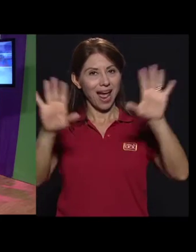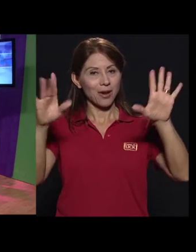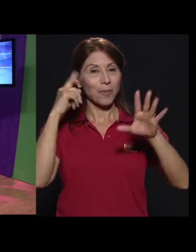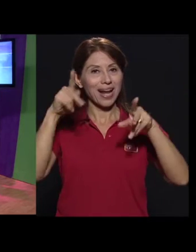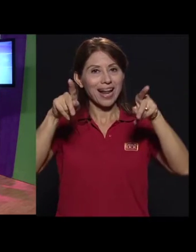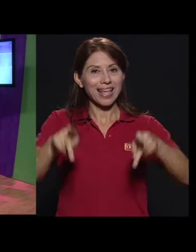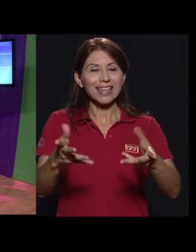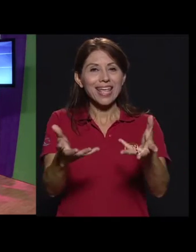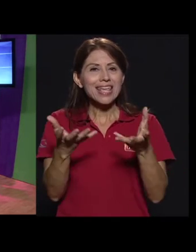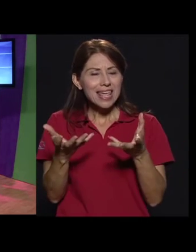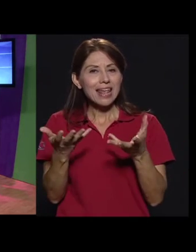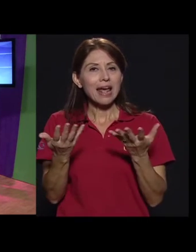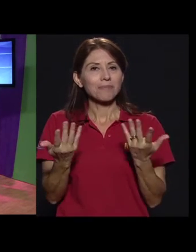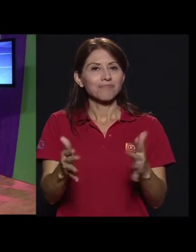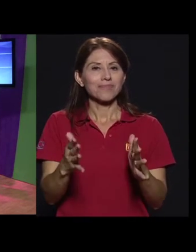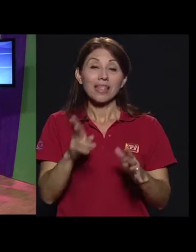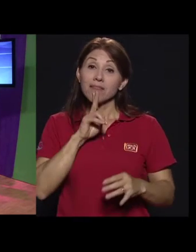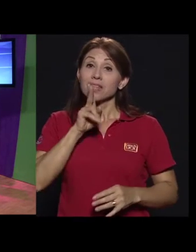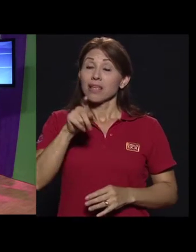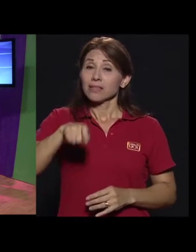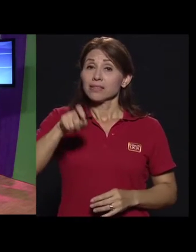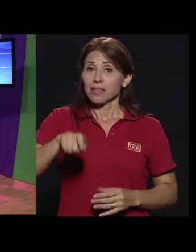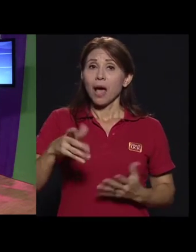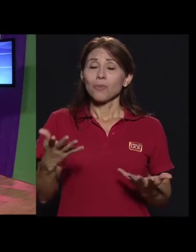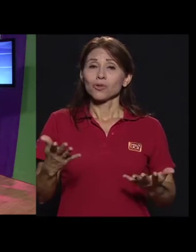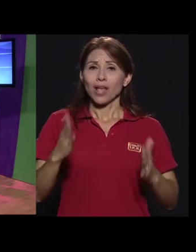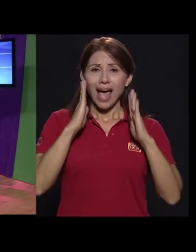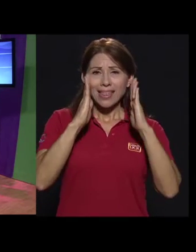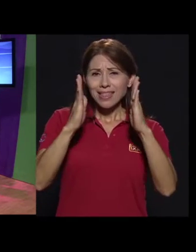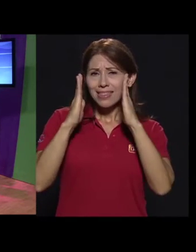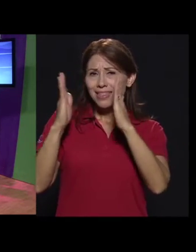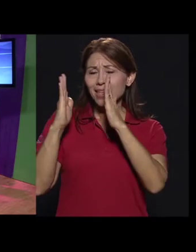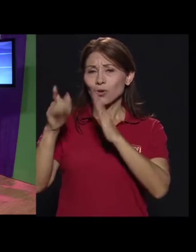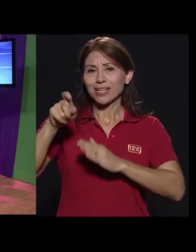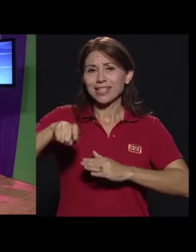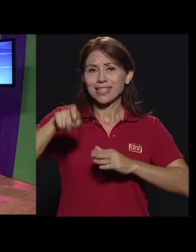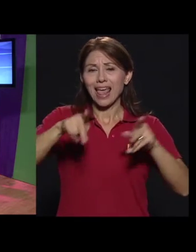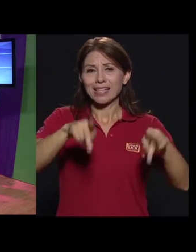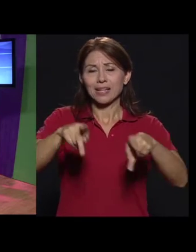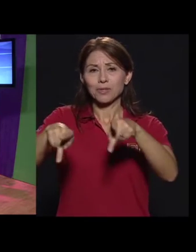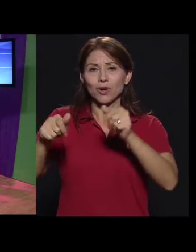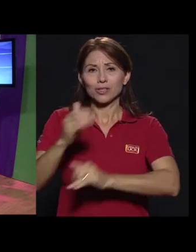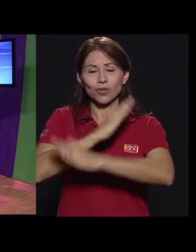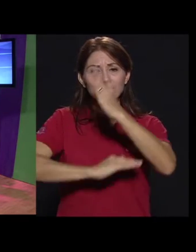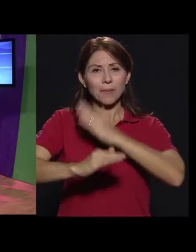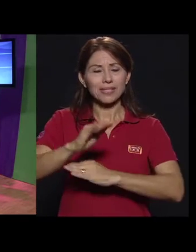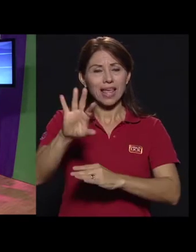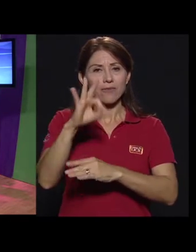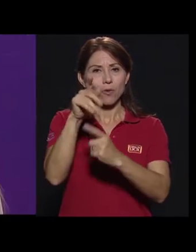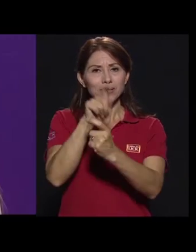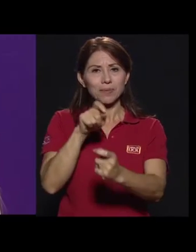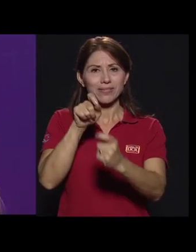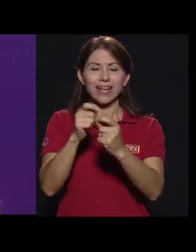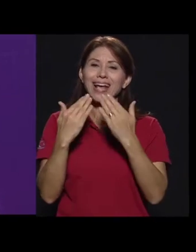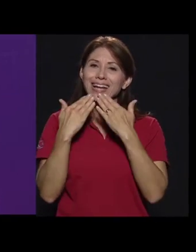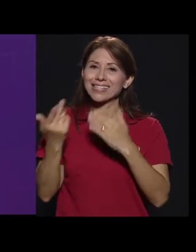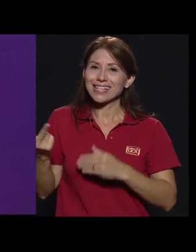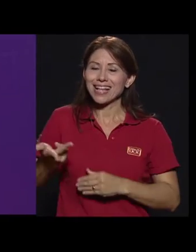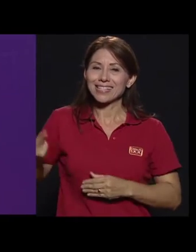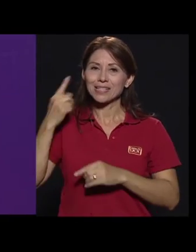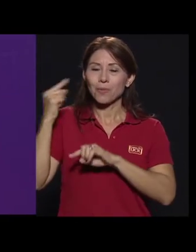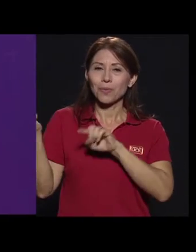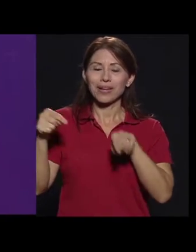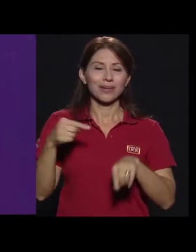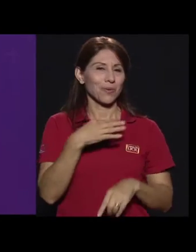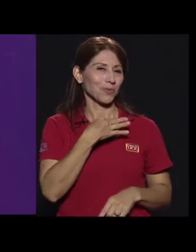la gente, que de verdad, necesitamos ir atendiendo, ¿verdad? De manera específica, las necesidades de las poblaciones con discapacidad, muchísimas gracias a las tres